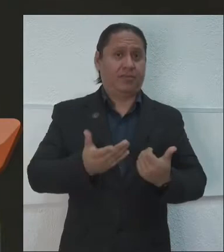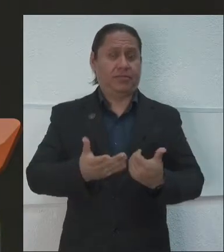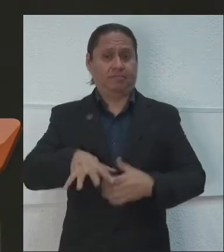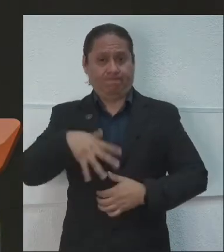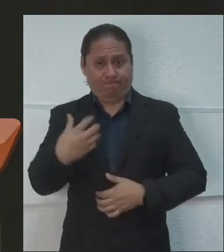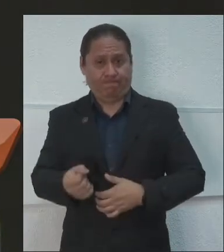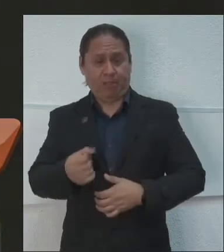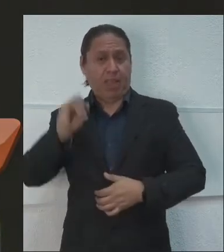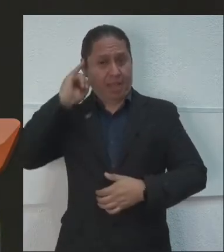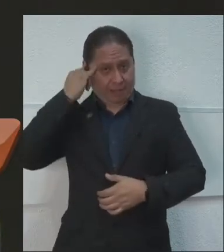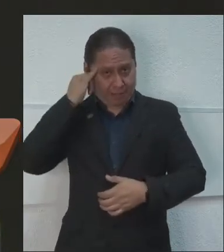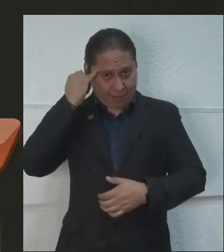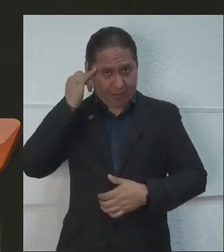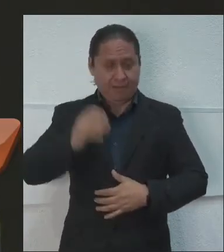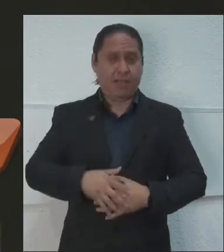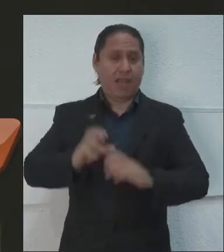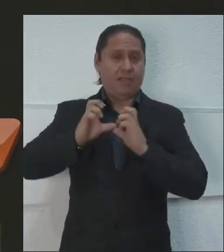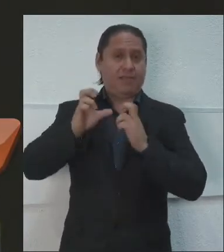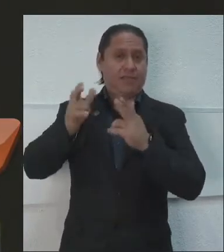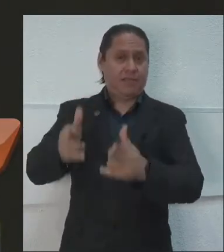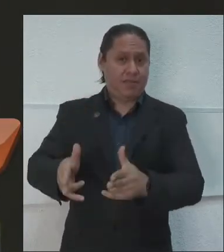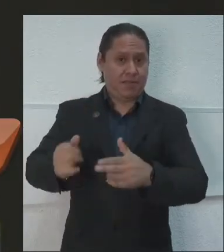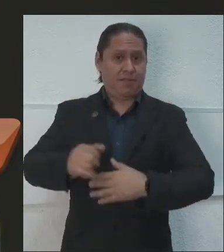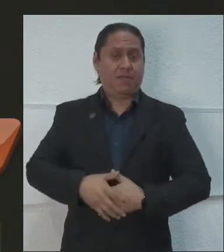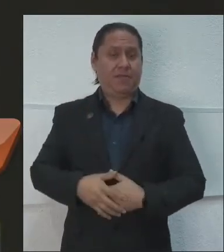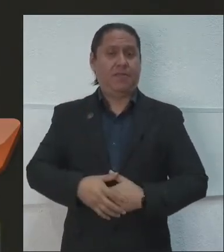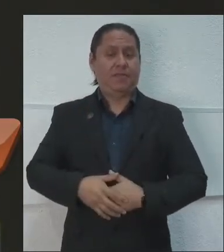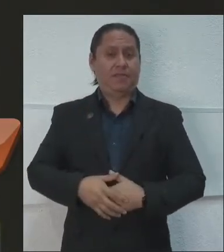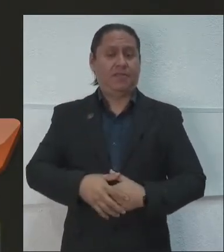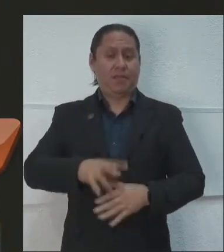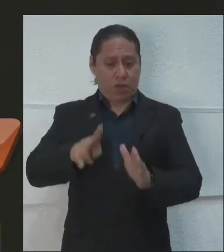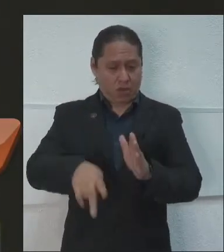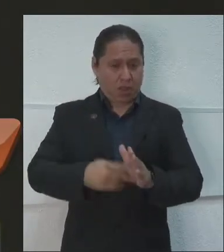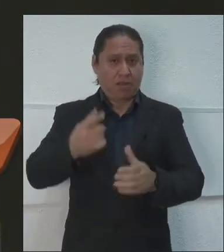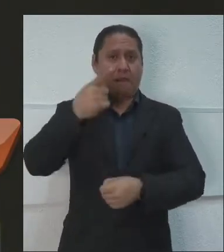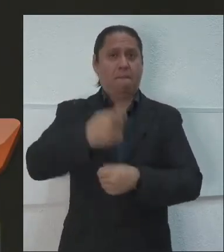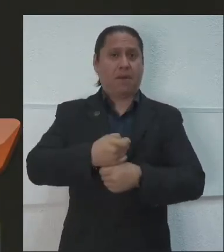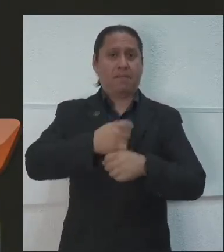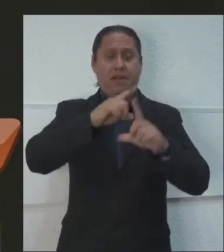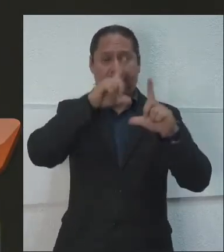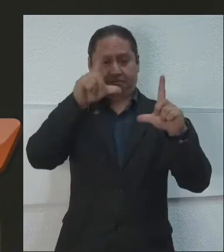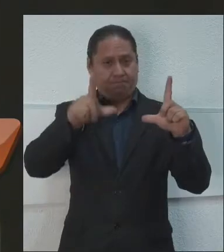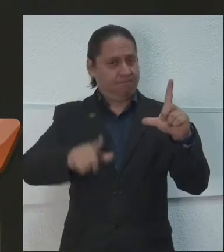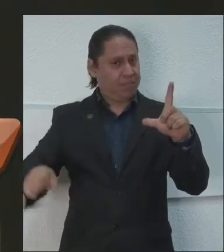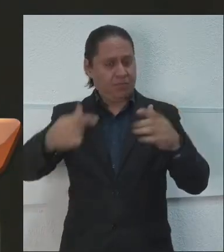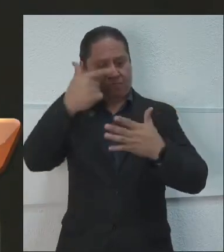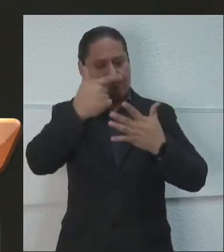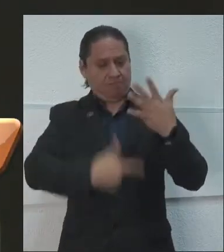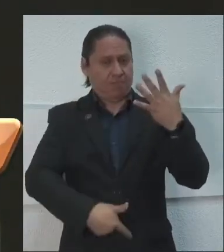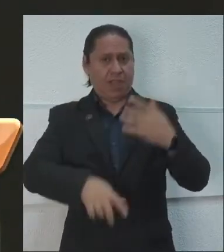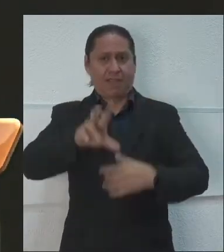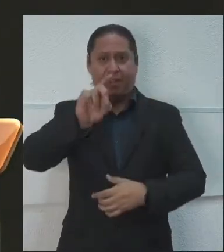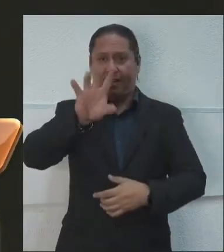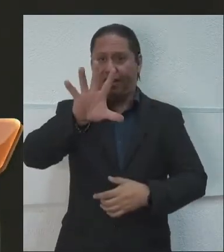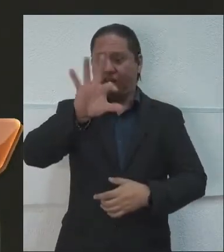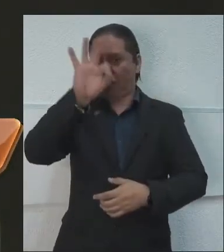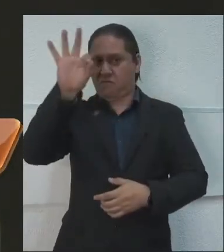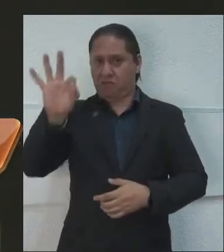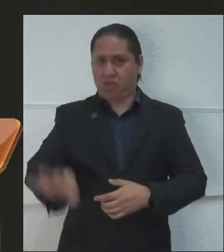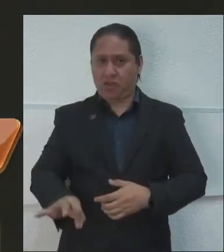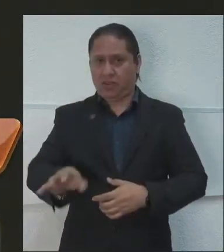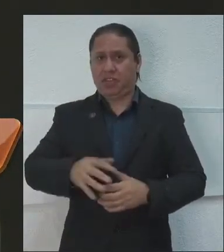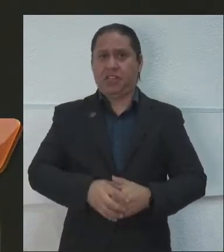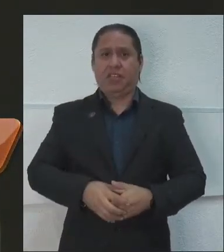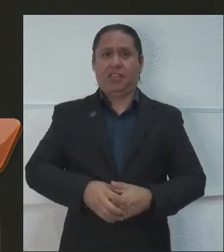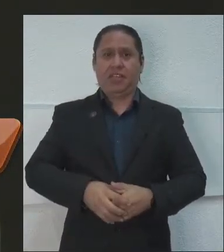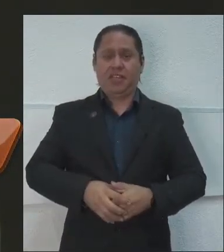hombres indígenas. Chiapas, repito, ocupa el primer lugar nacional en producción de café con el 35% de la